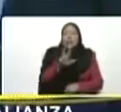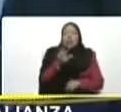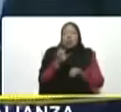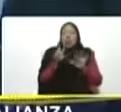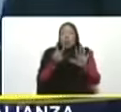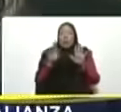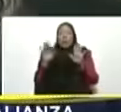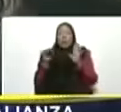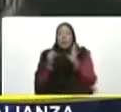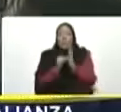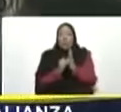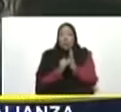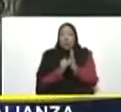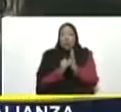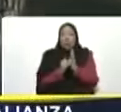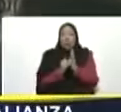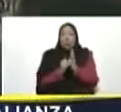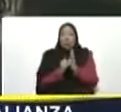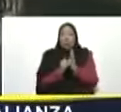329.000%.